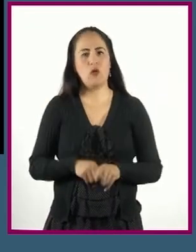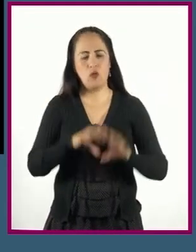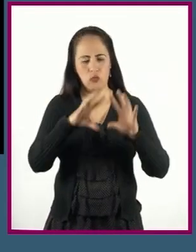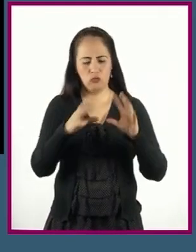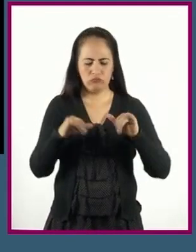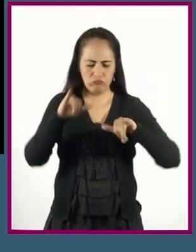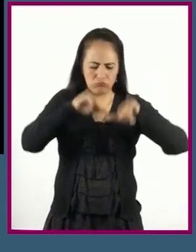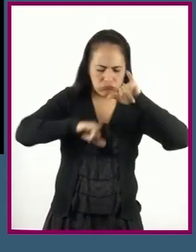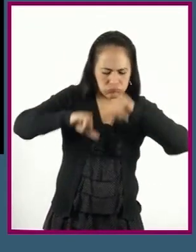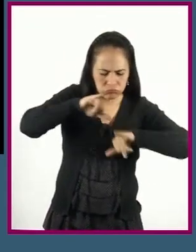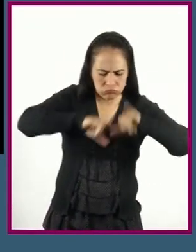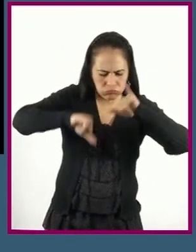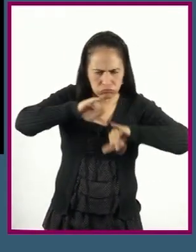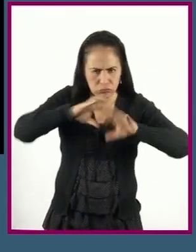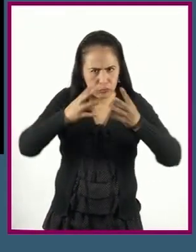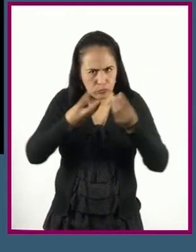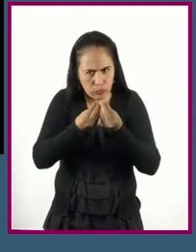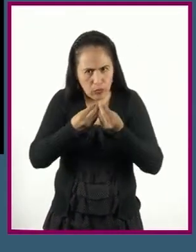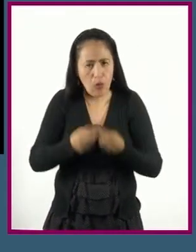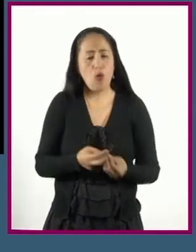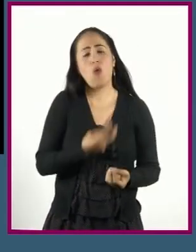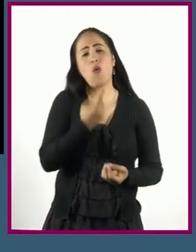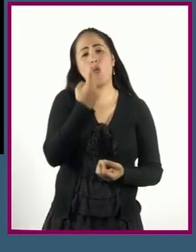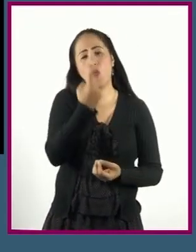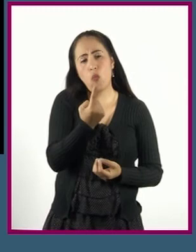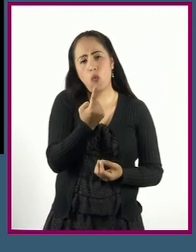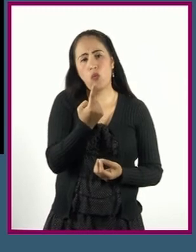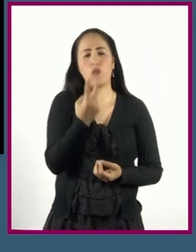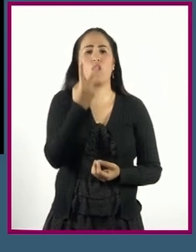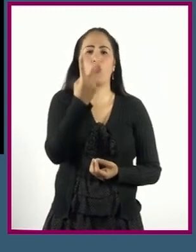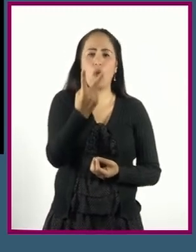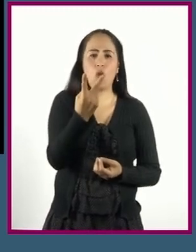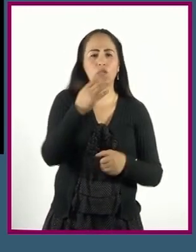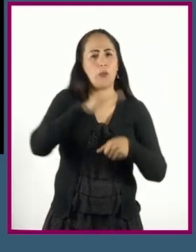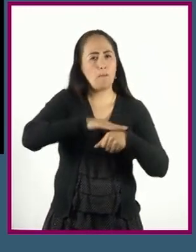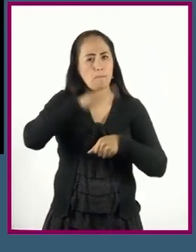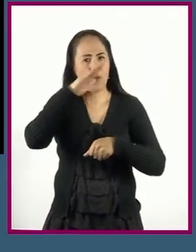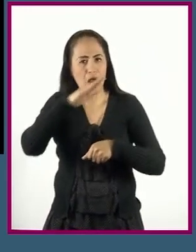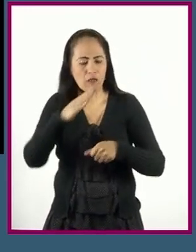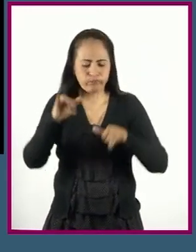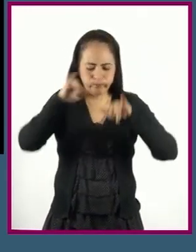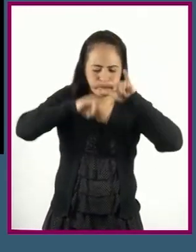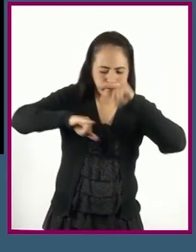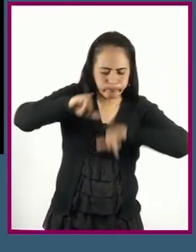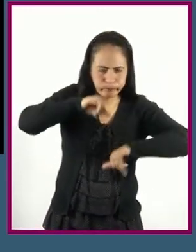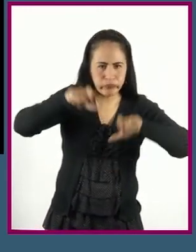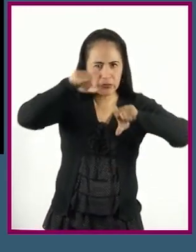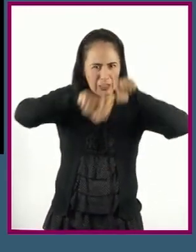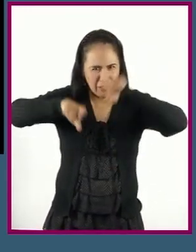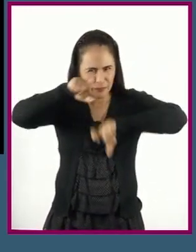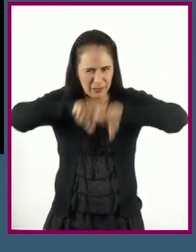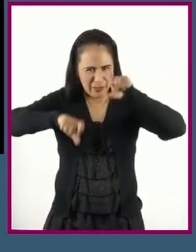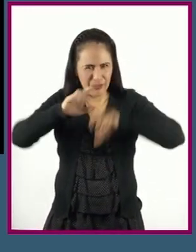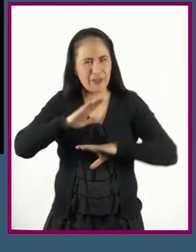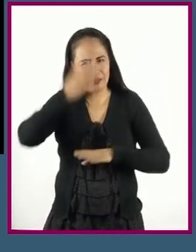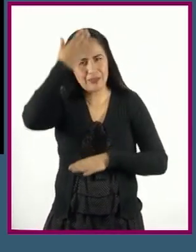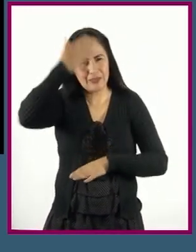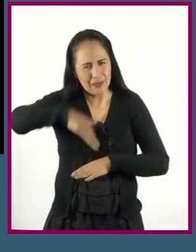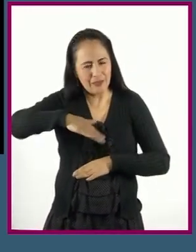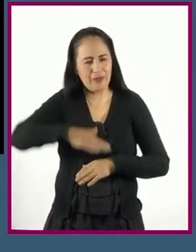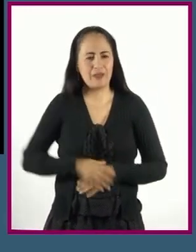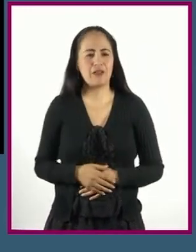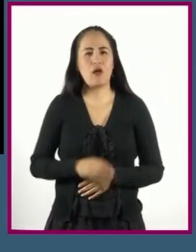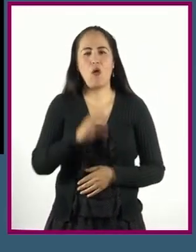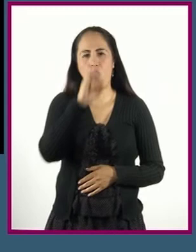compuestos. Recuerden, formados por 2 o más elementos. Vamos a empezar con uno muy conocido. Tomamos